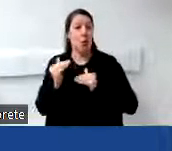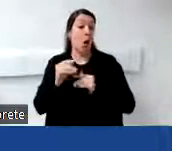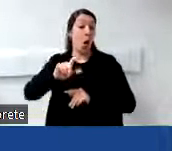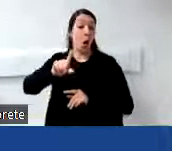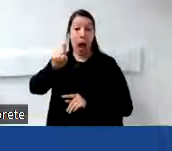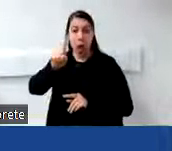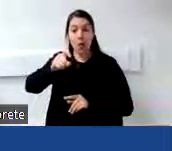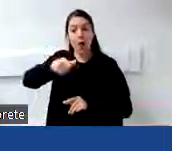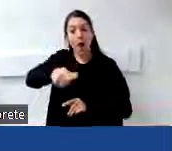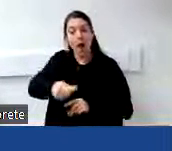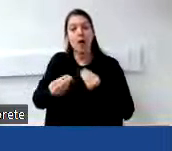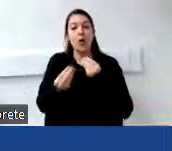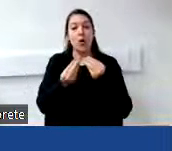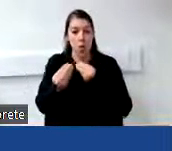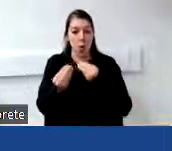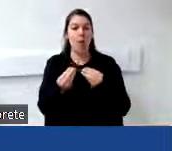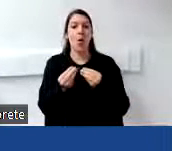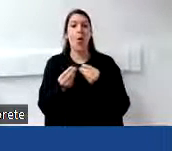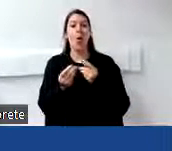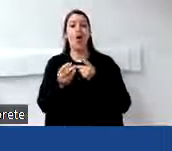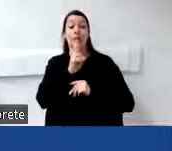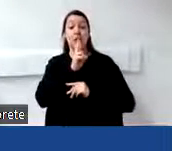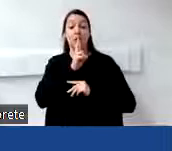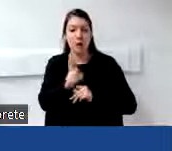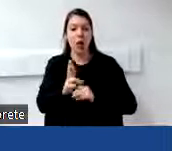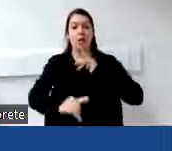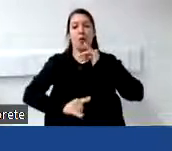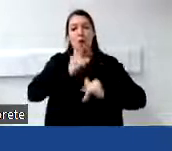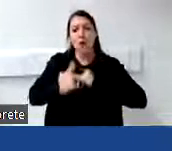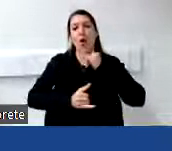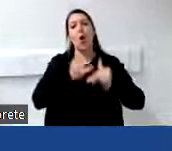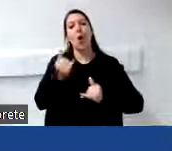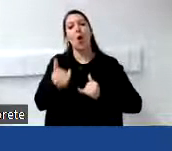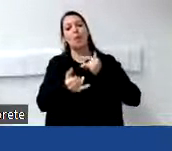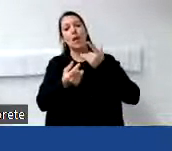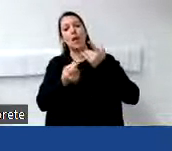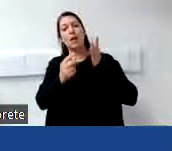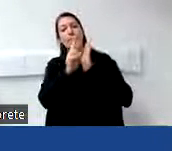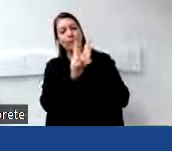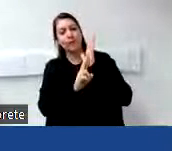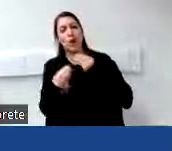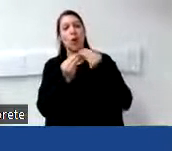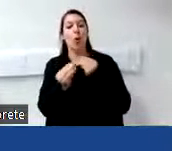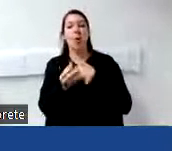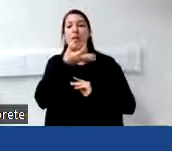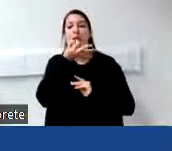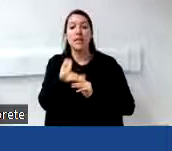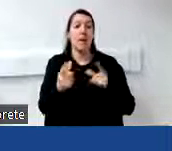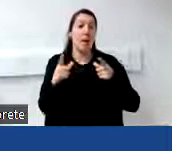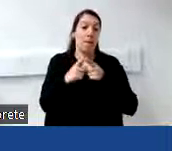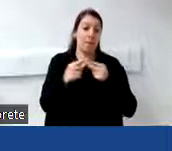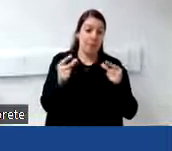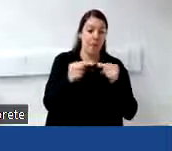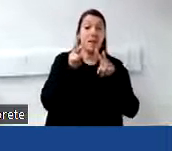por ejemplo, la entrega de informes y resultados, estudios, en qué formato se da, que puedan, bueno, si se dan en